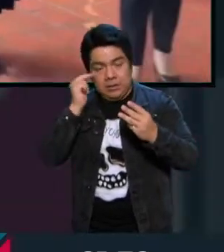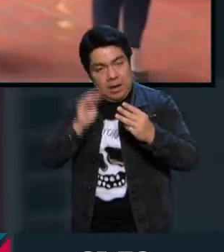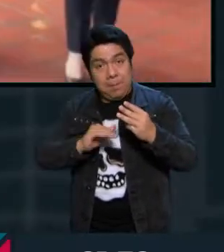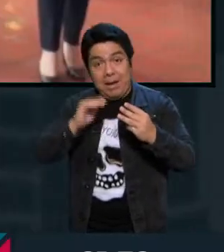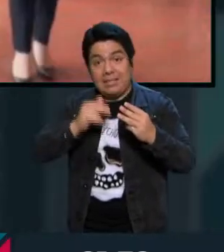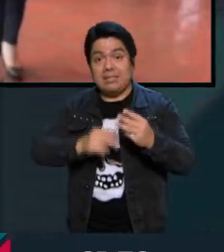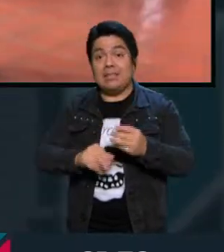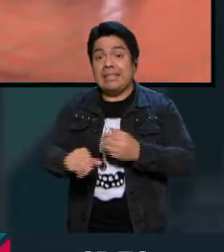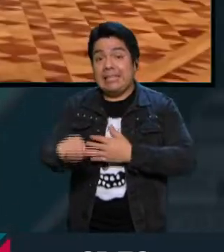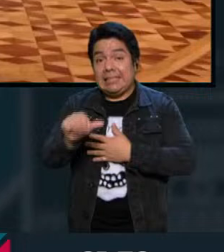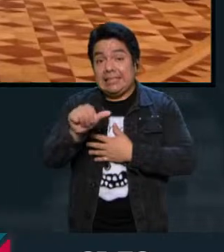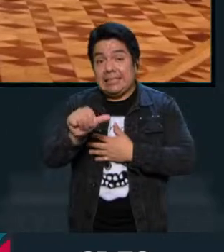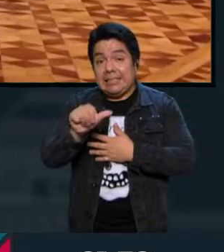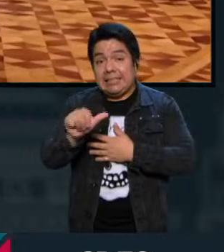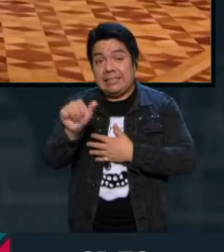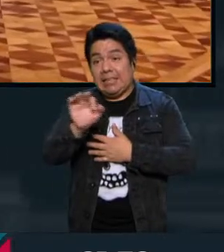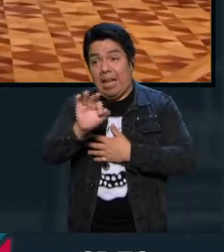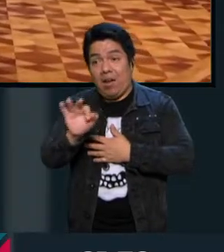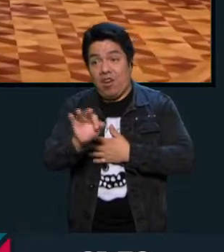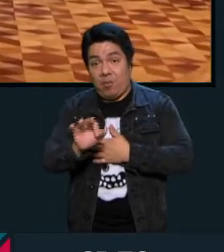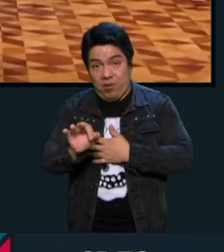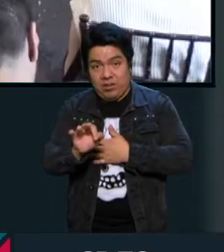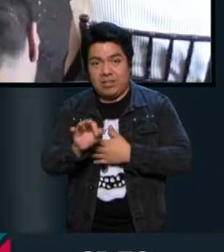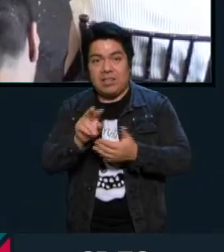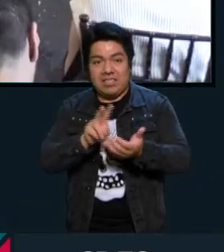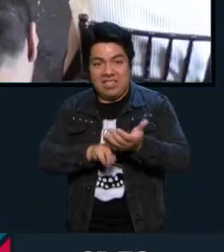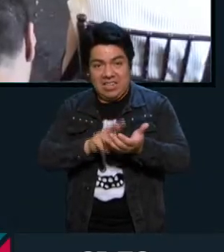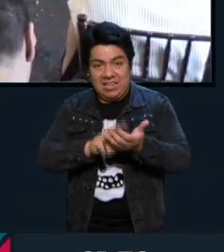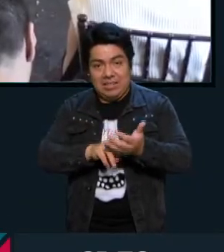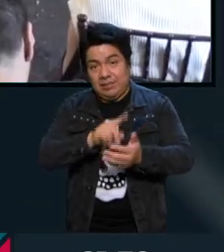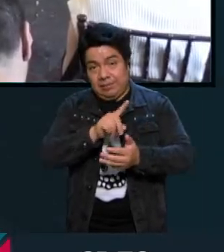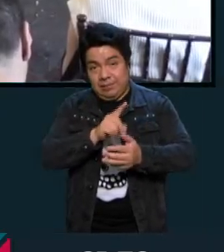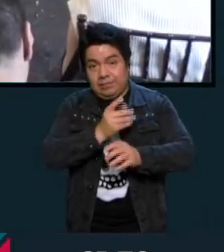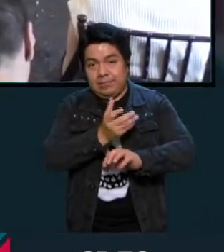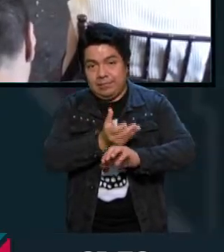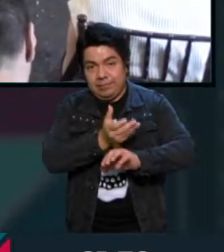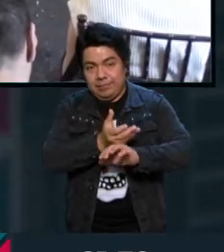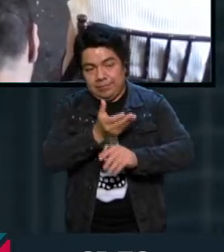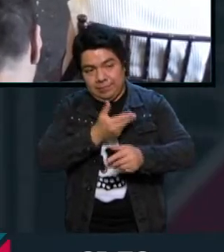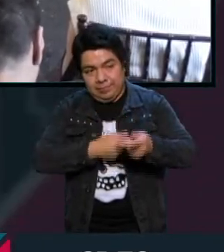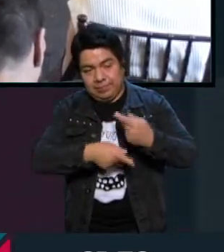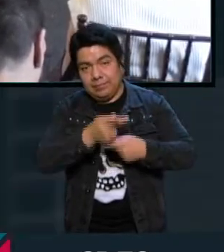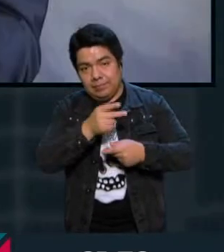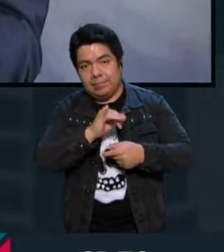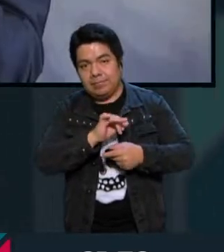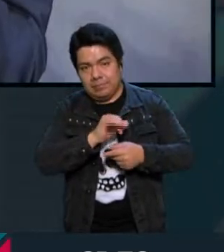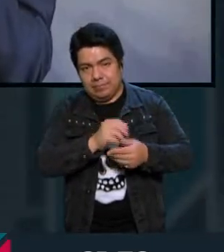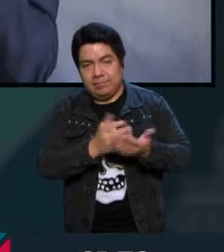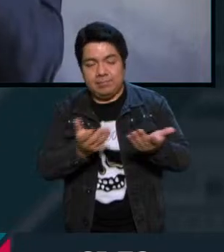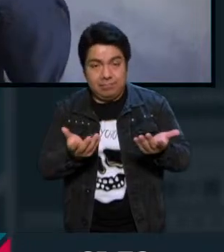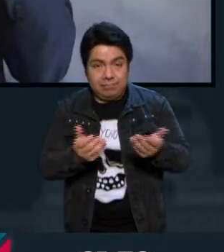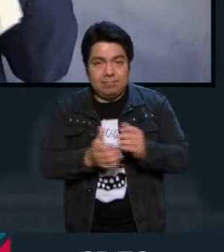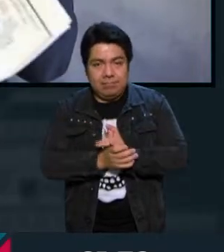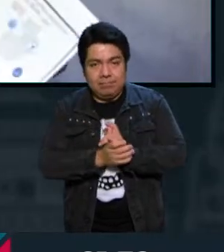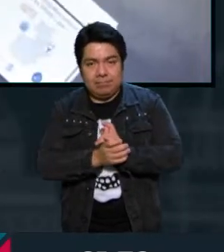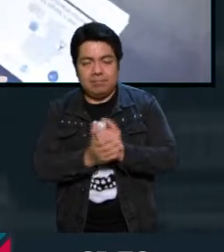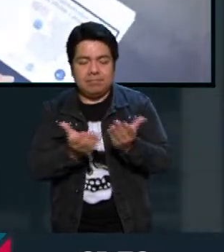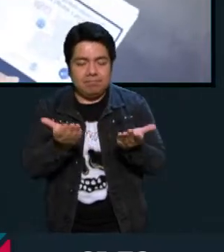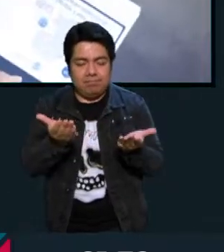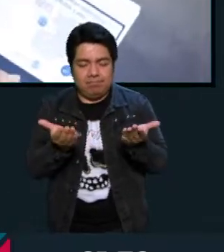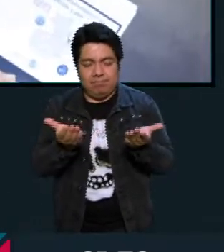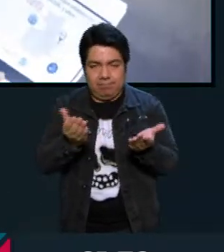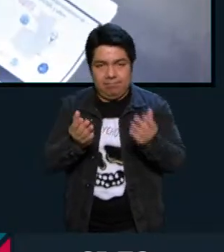Representamos el 16% del valor del comercio en Estados Unidos a nivel internacional. Es decir, para que lo